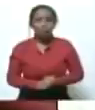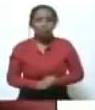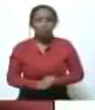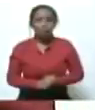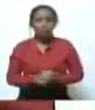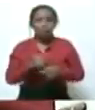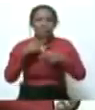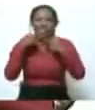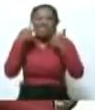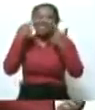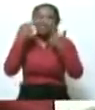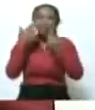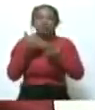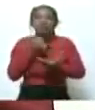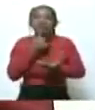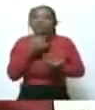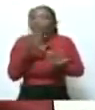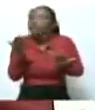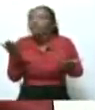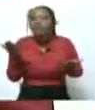sonriéndole a quién.